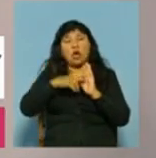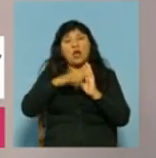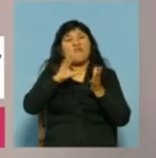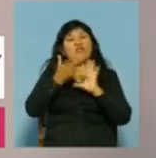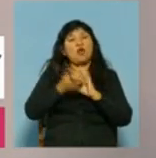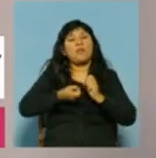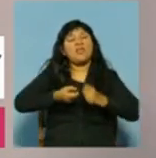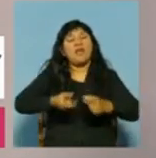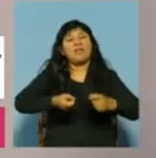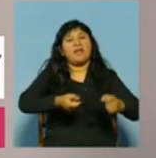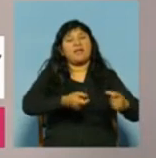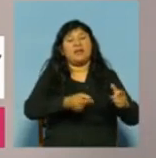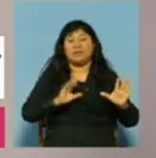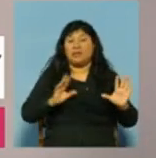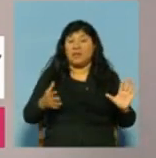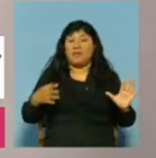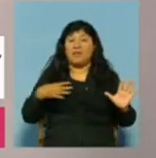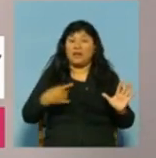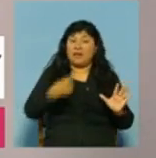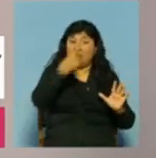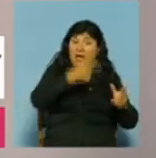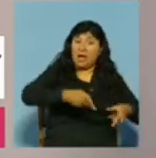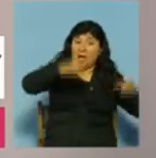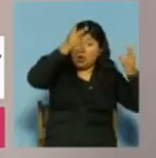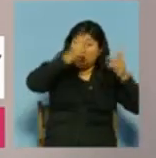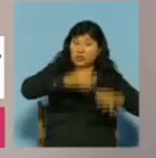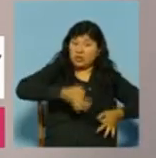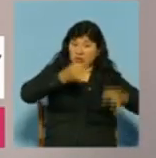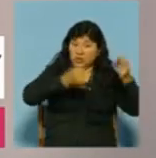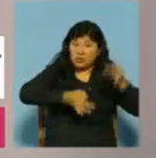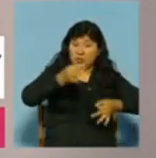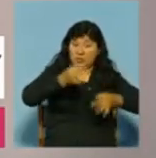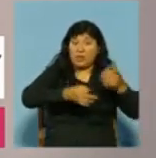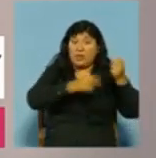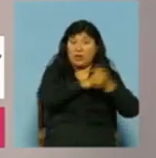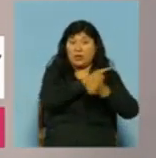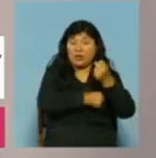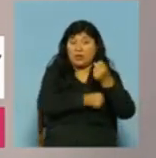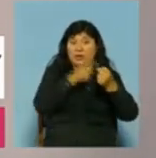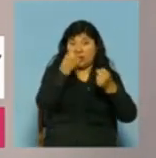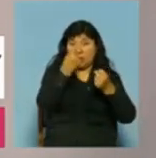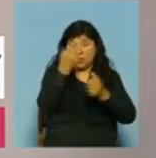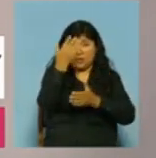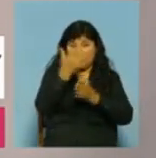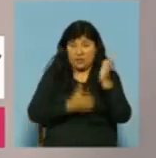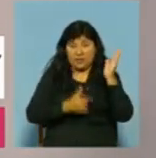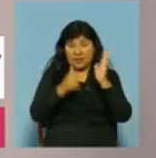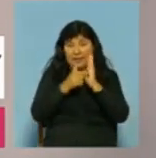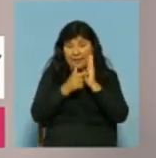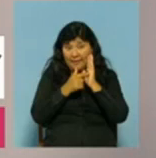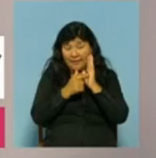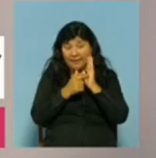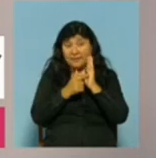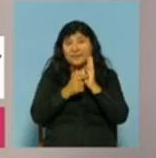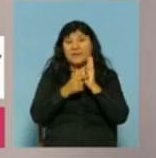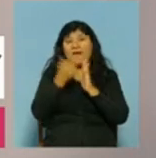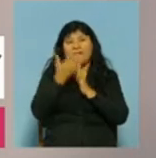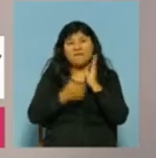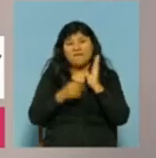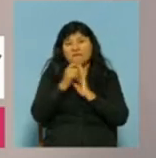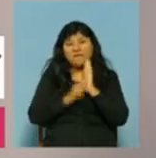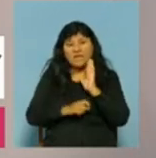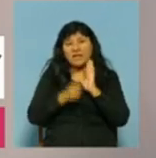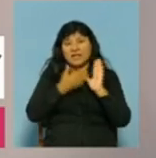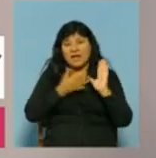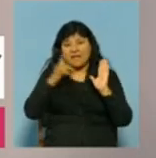particular de la corte suprema a un caso específico como es el fallo es a él lo que ha generado es